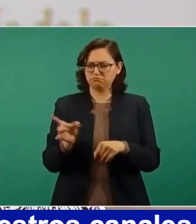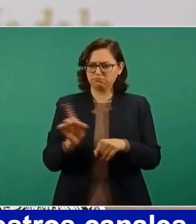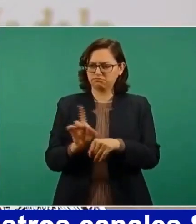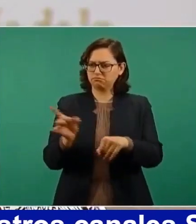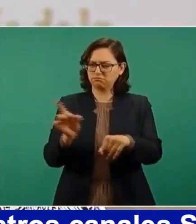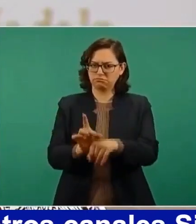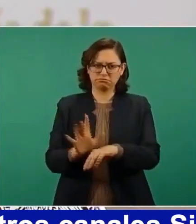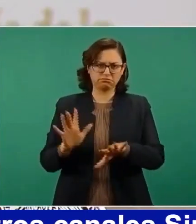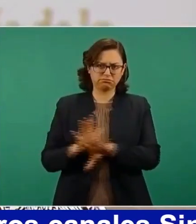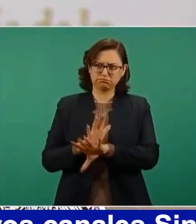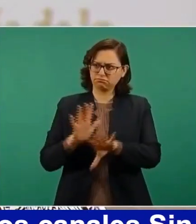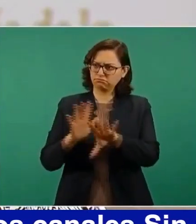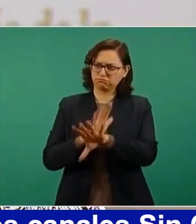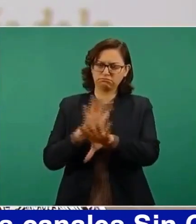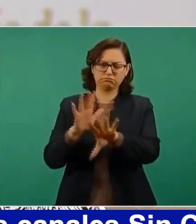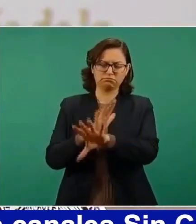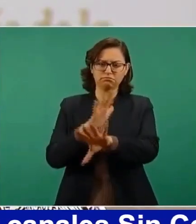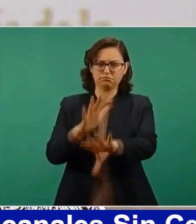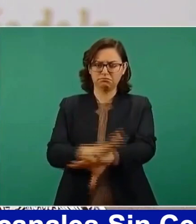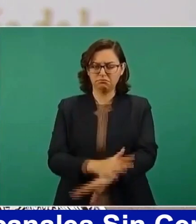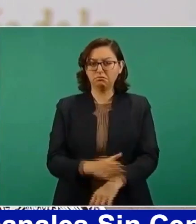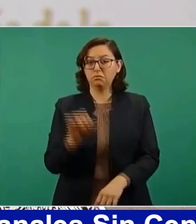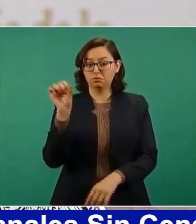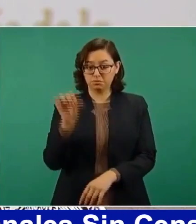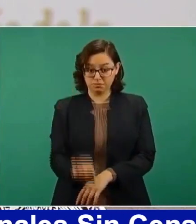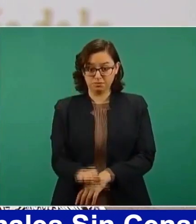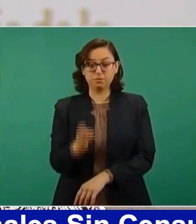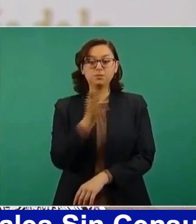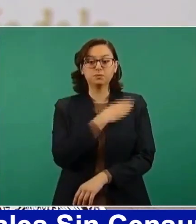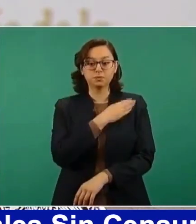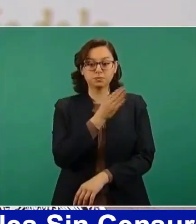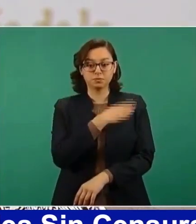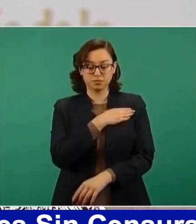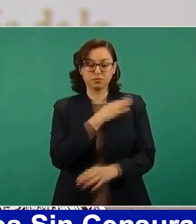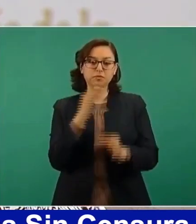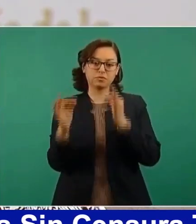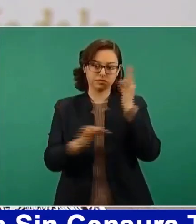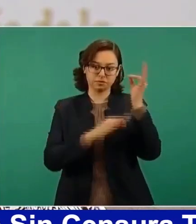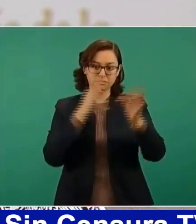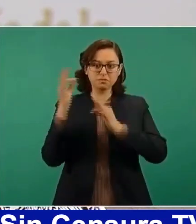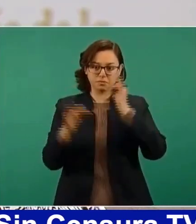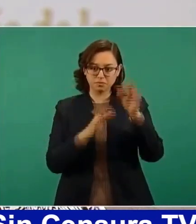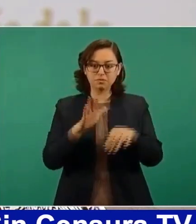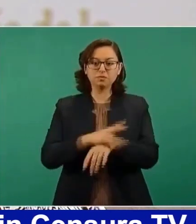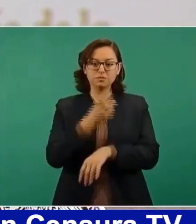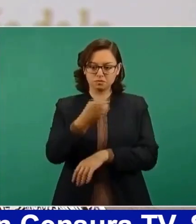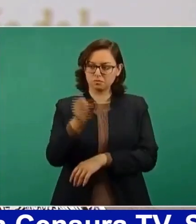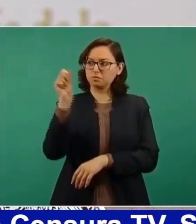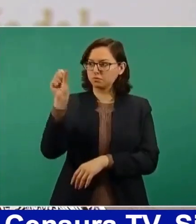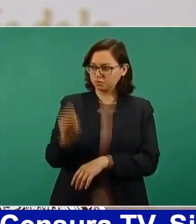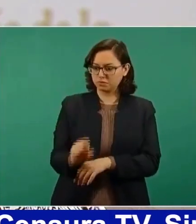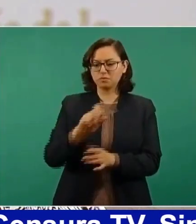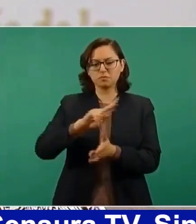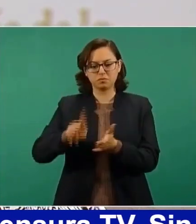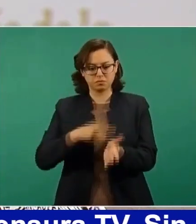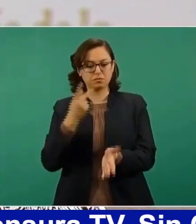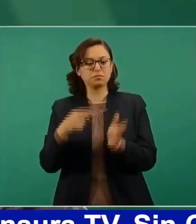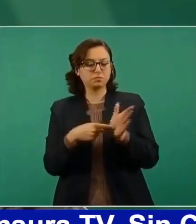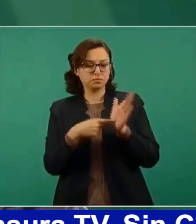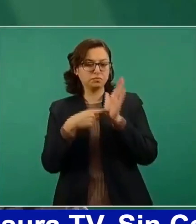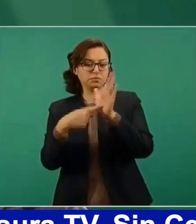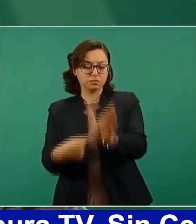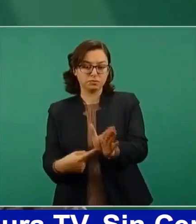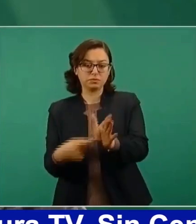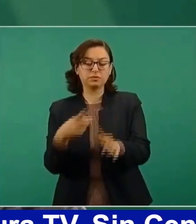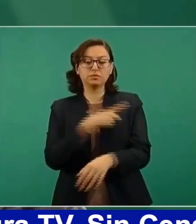buenas noticias. Seguimos y para eso, ¿por qué la vacunación? Porque tenemos que seguir enfrentando con una de las